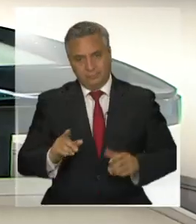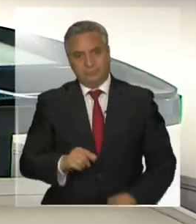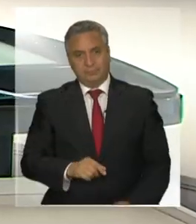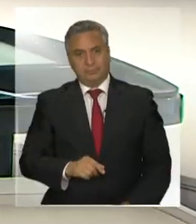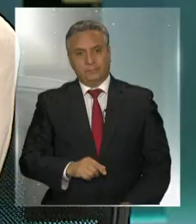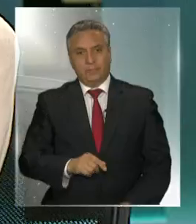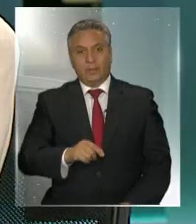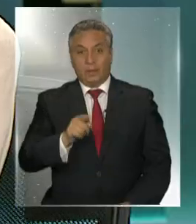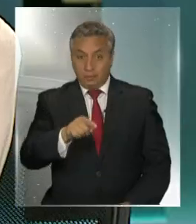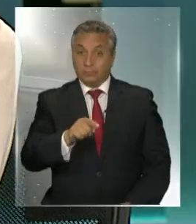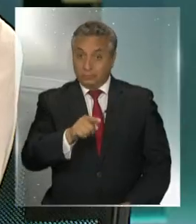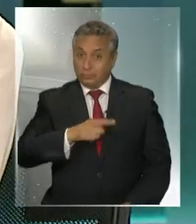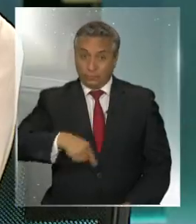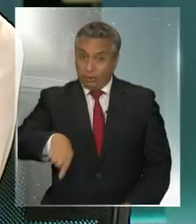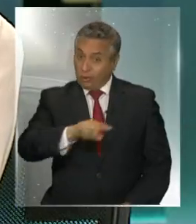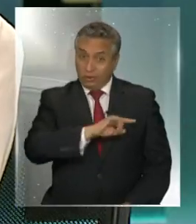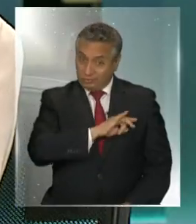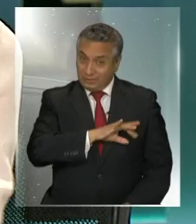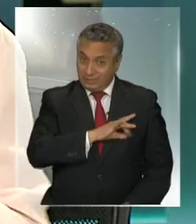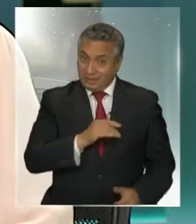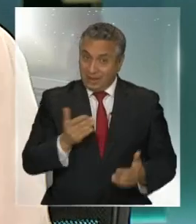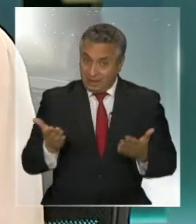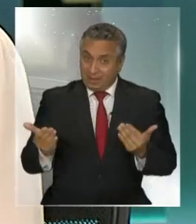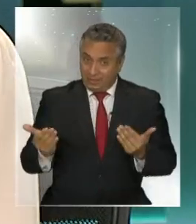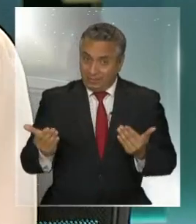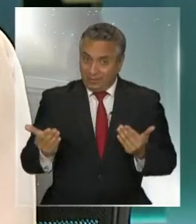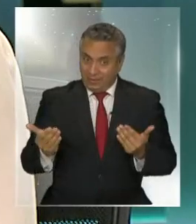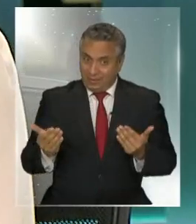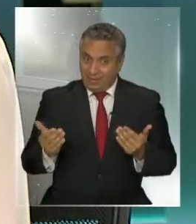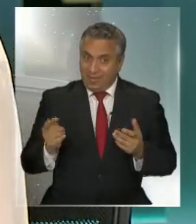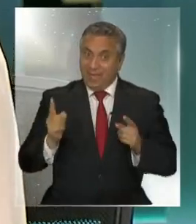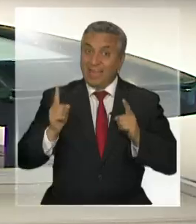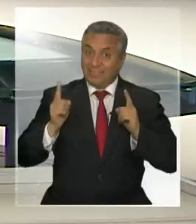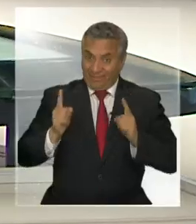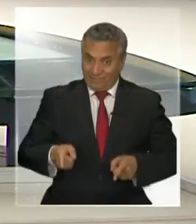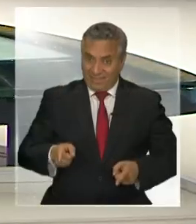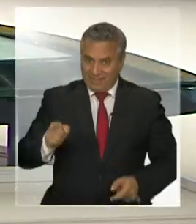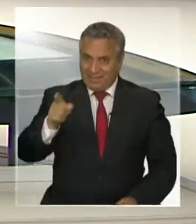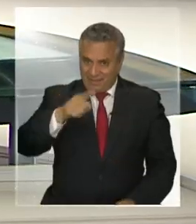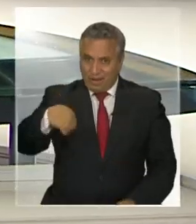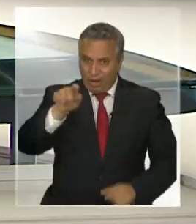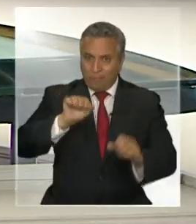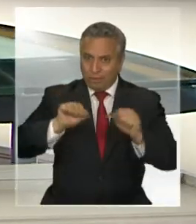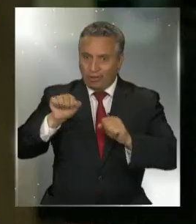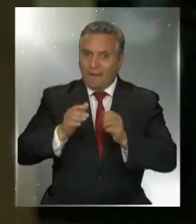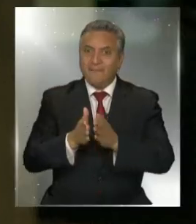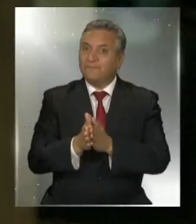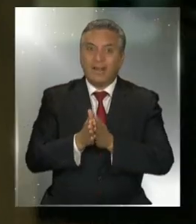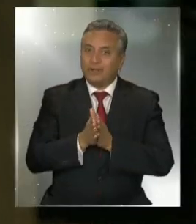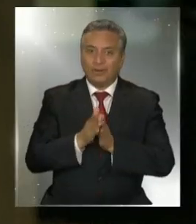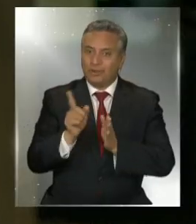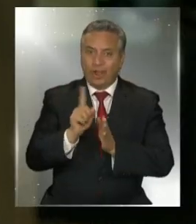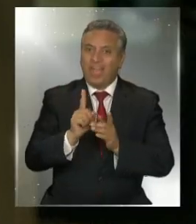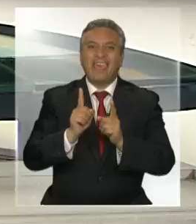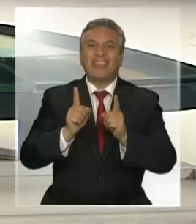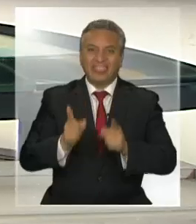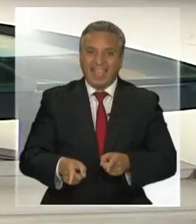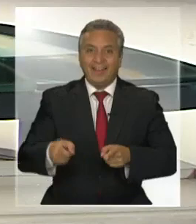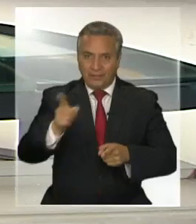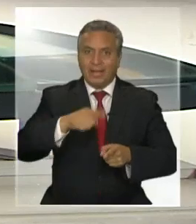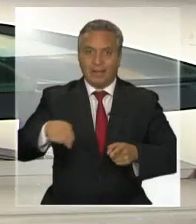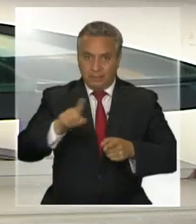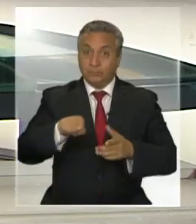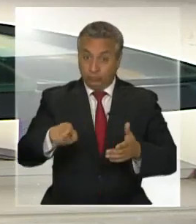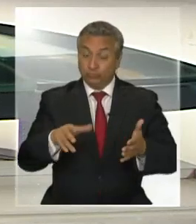esperando todos los chilenos y es un deber de nuestra clase política de todos nos es un favor que en el que nos hacen muy